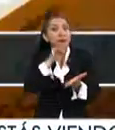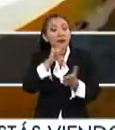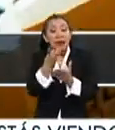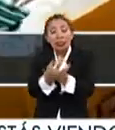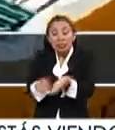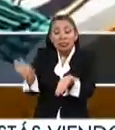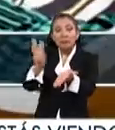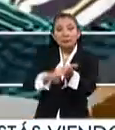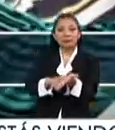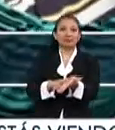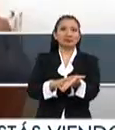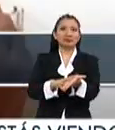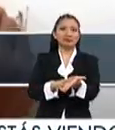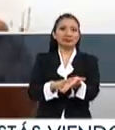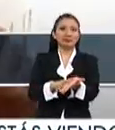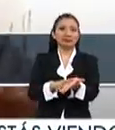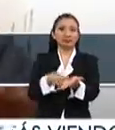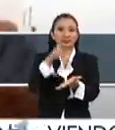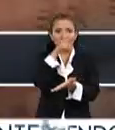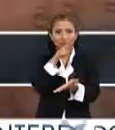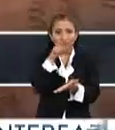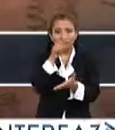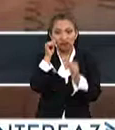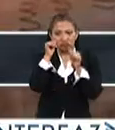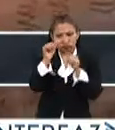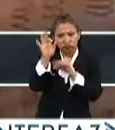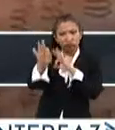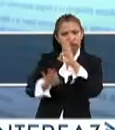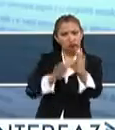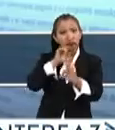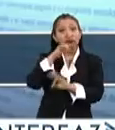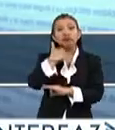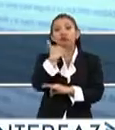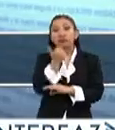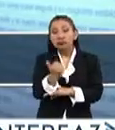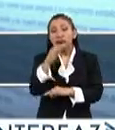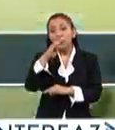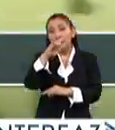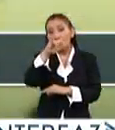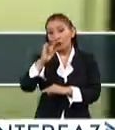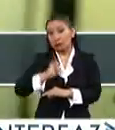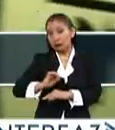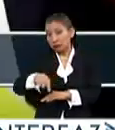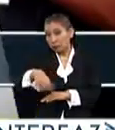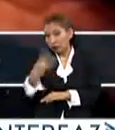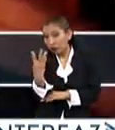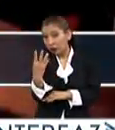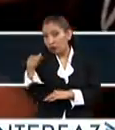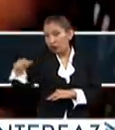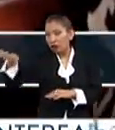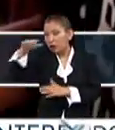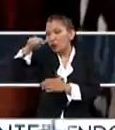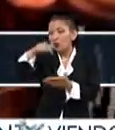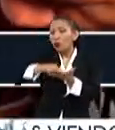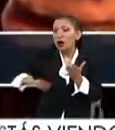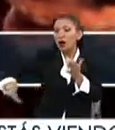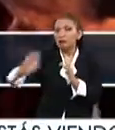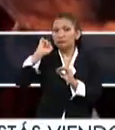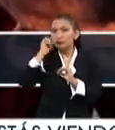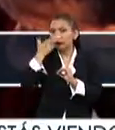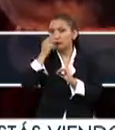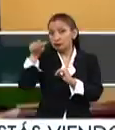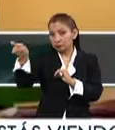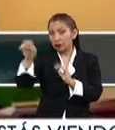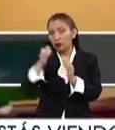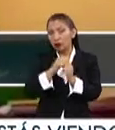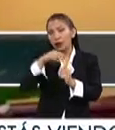modelo trilingüe, e inclusive de atención en alemán bajo del siglo XIV, en la zona de Chihuahua,